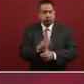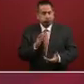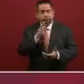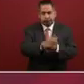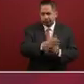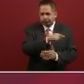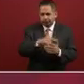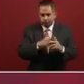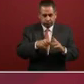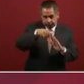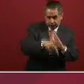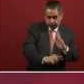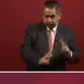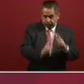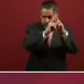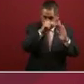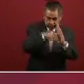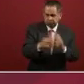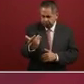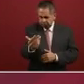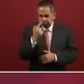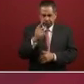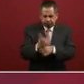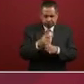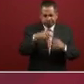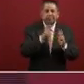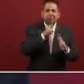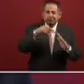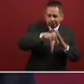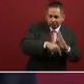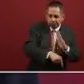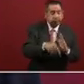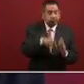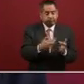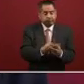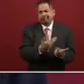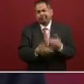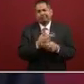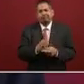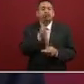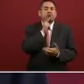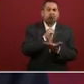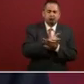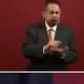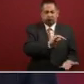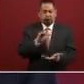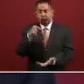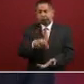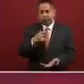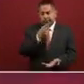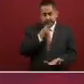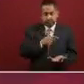campo petróleo no les invito que va a producir mucho cruz y que nos va a permitir